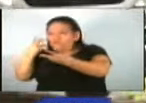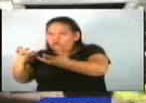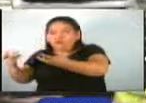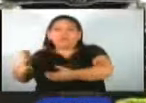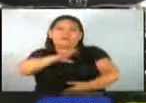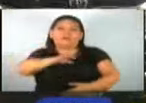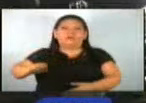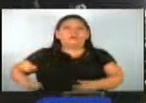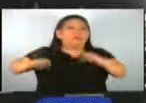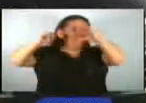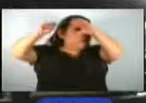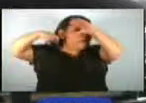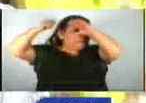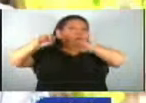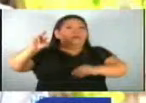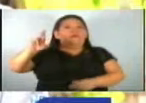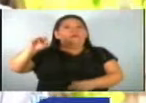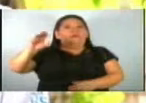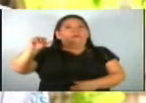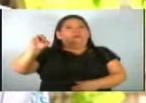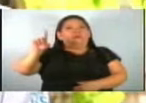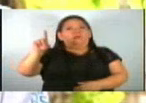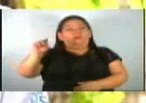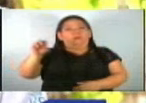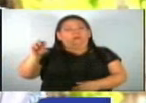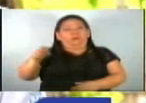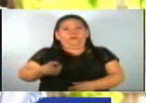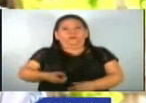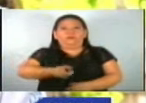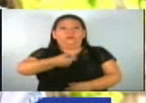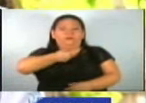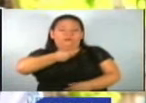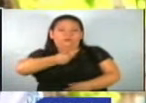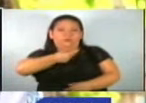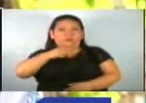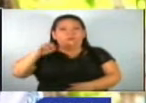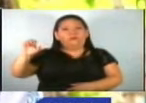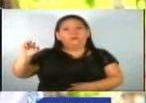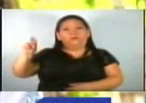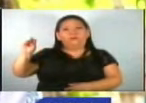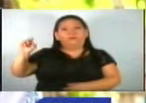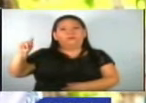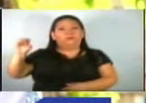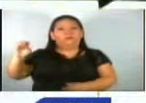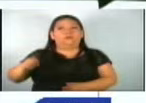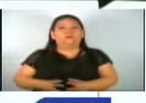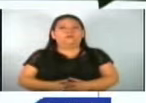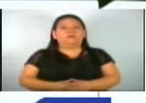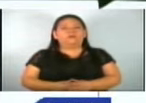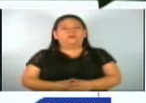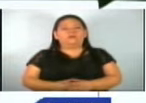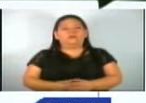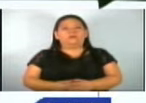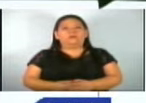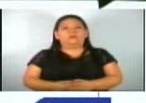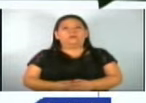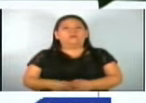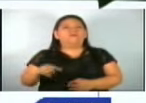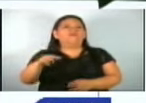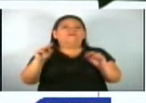Por imágenes de Ricardo Tobar, informó para la red de noticias Albavisión, Ernesto Cornejo. Y en más